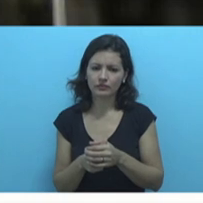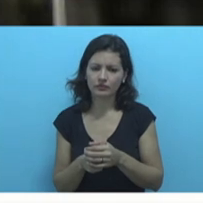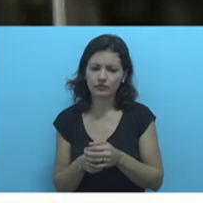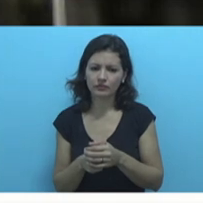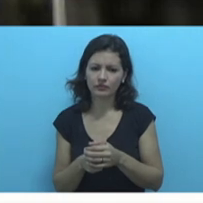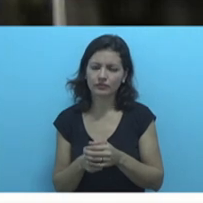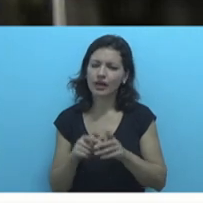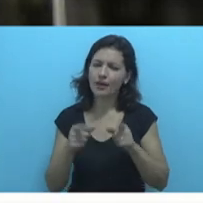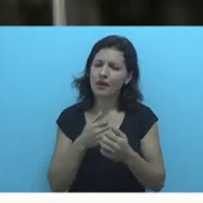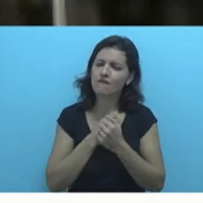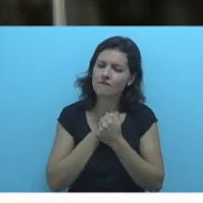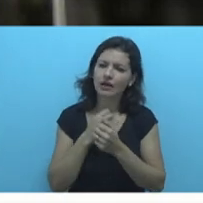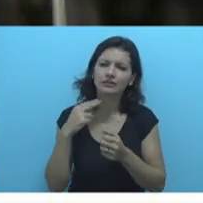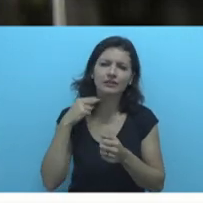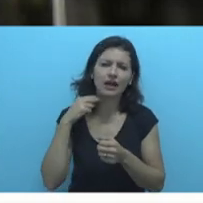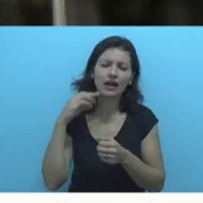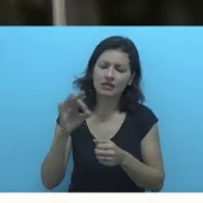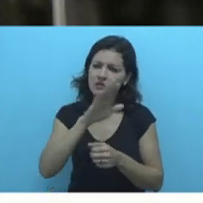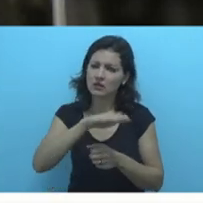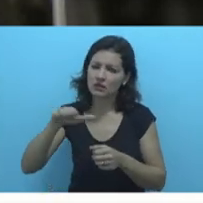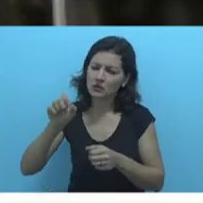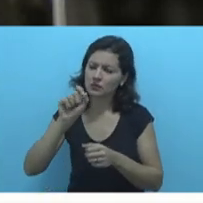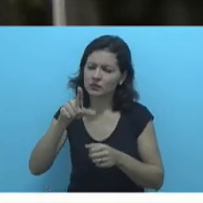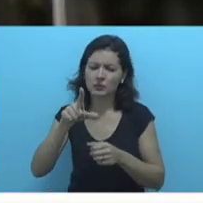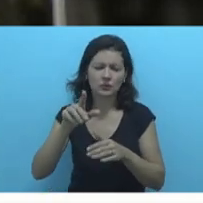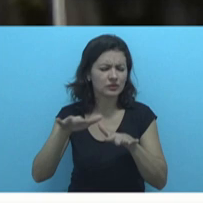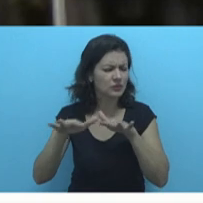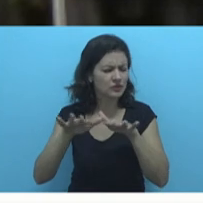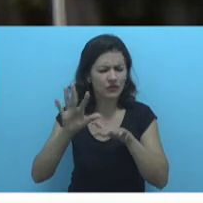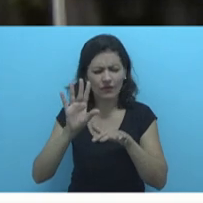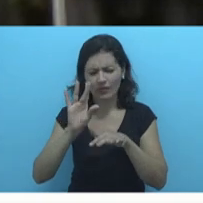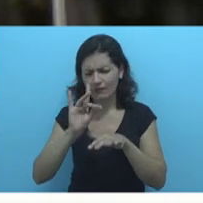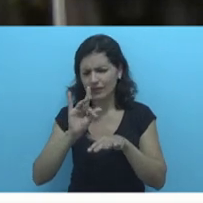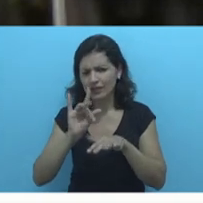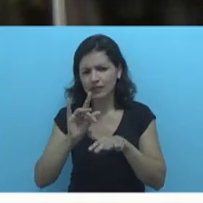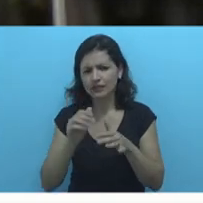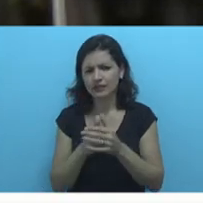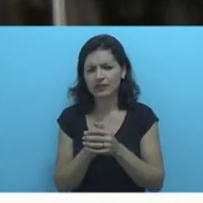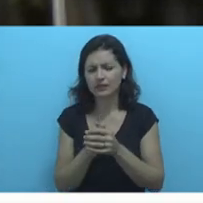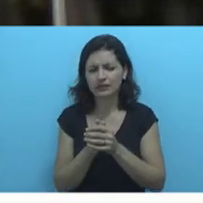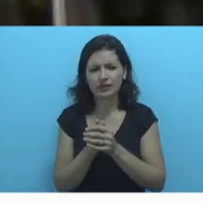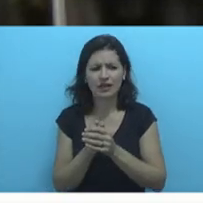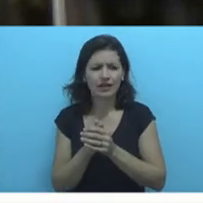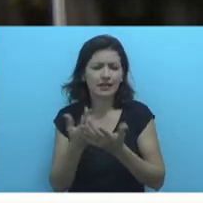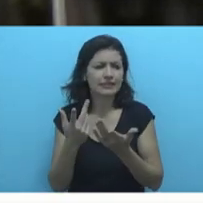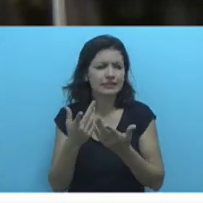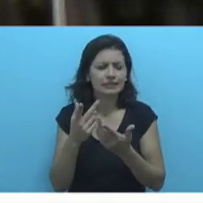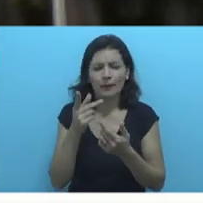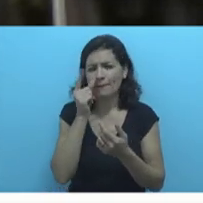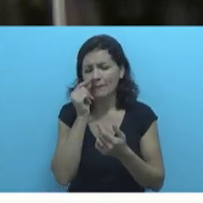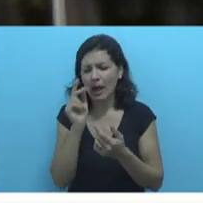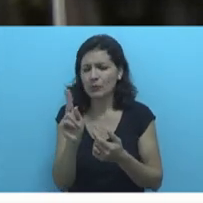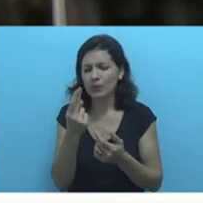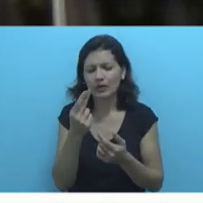quiero también mandar fuerza a sus hijos, que es un momento terrible. Los que perdimos nuestro papá sabemos por lo que